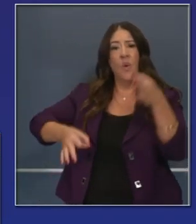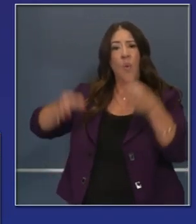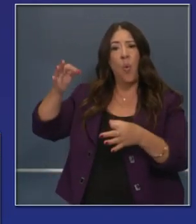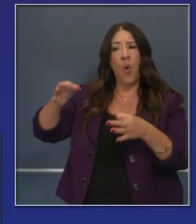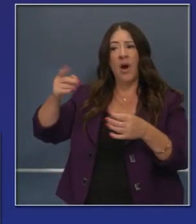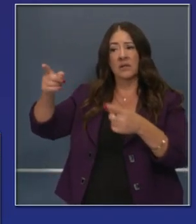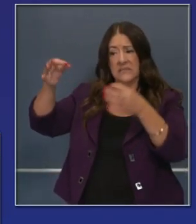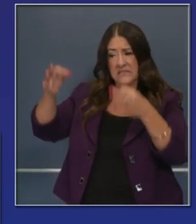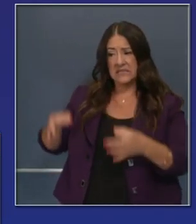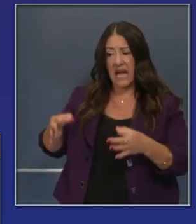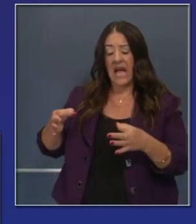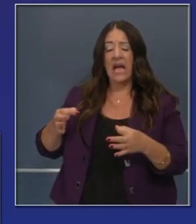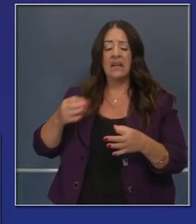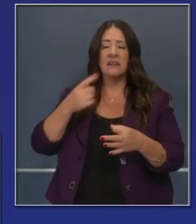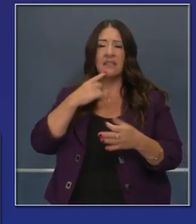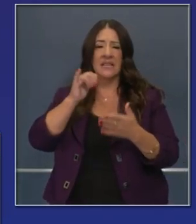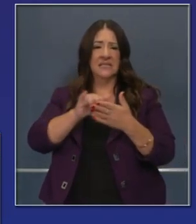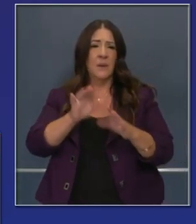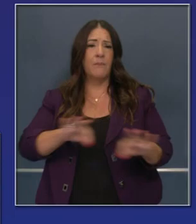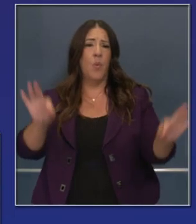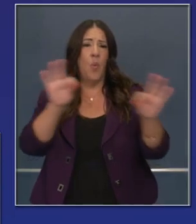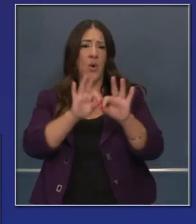La decisión actual judicial